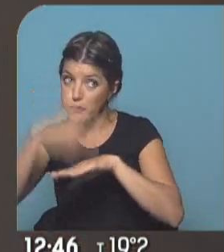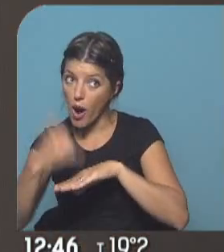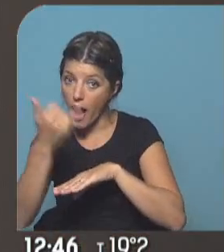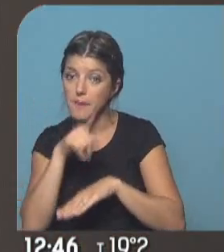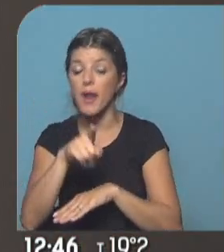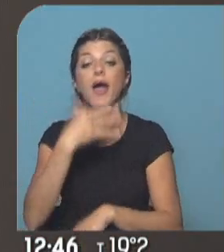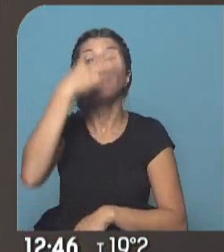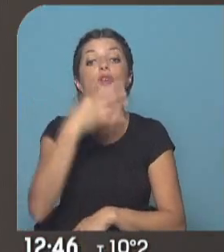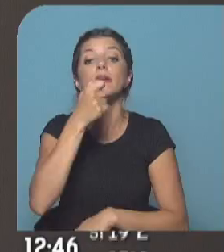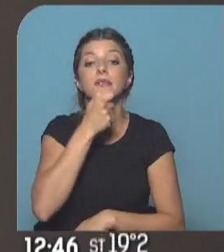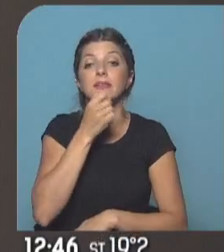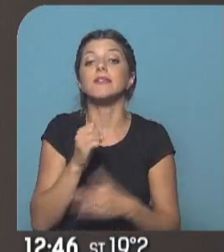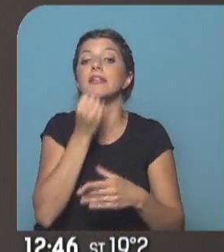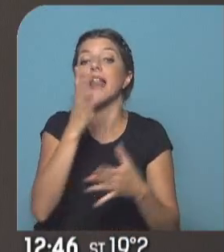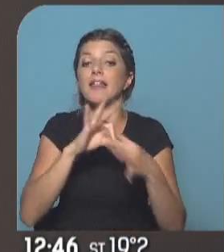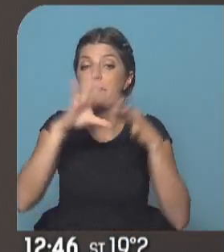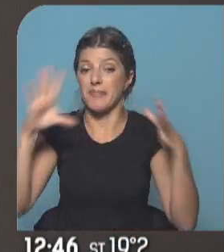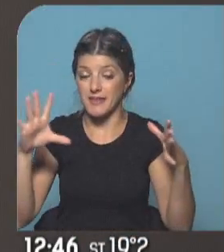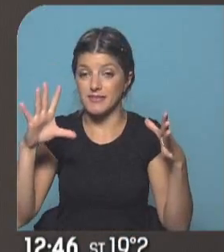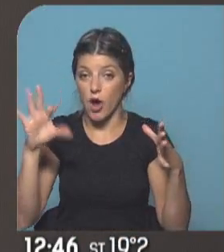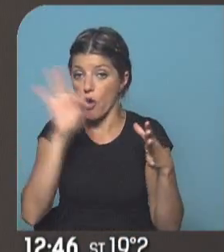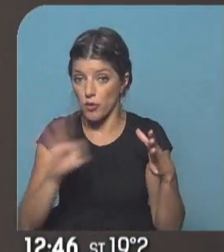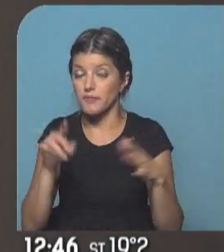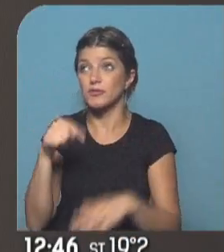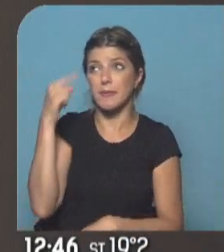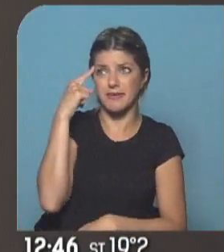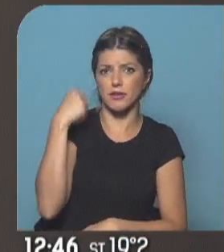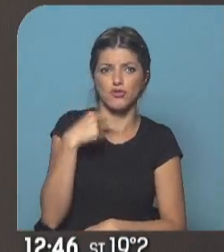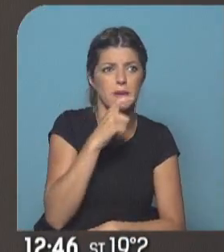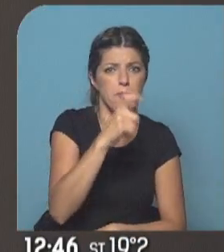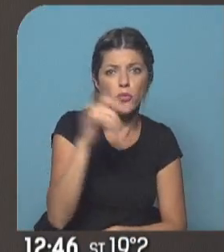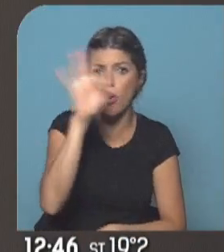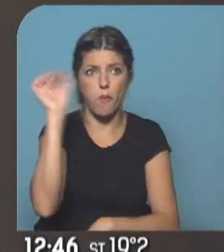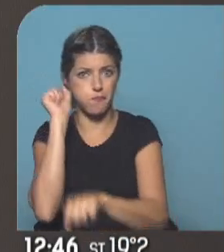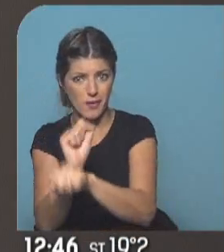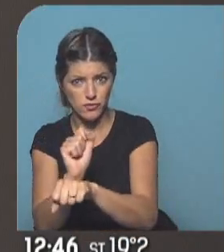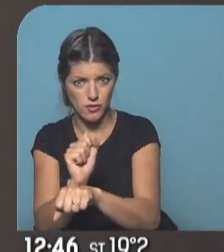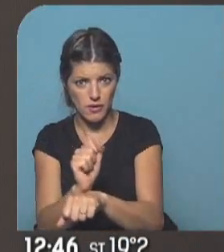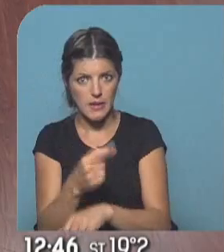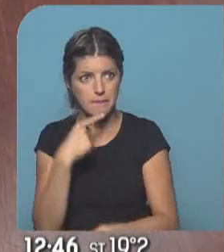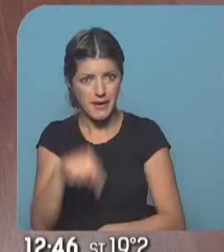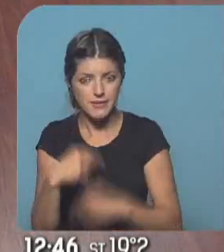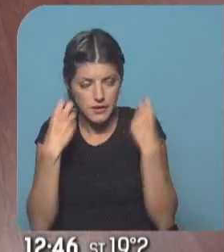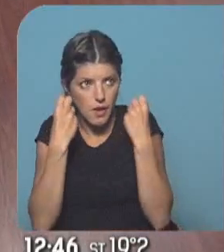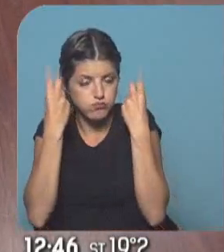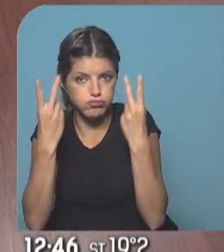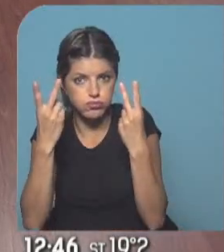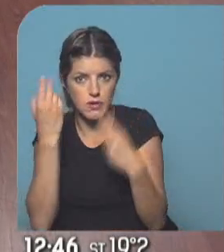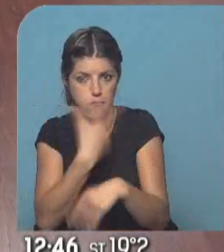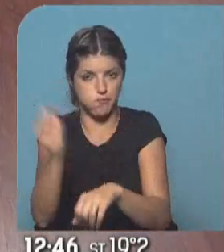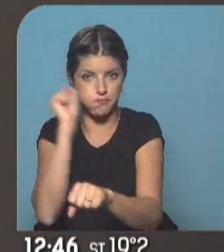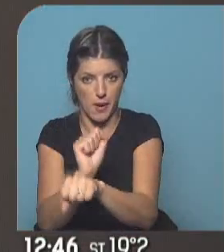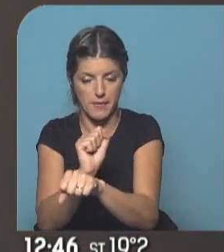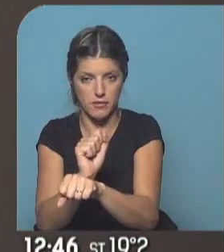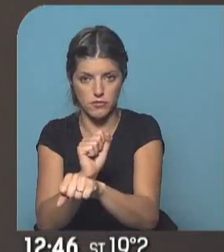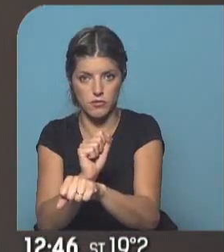él está entre dar respuesta a los más radicalizados o ir preso, porque lo van a acusar de rebelión, de sedición y demás. O sea, él podría haber